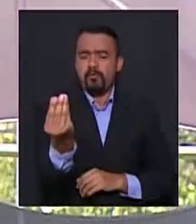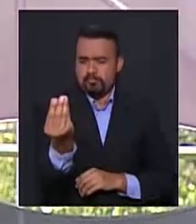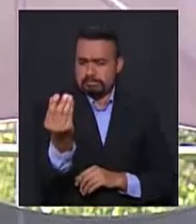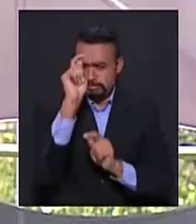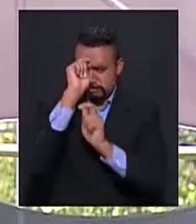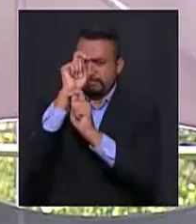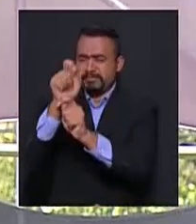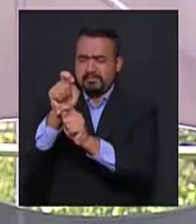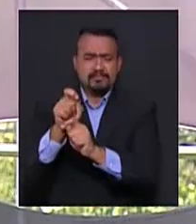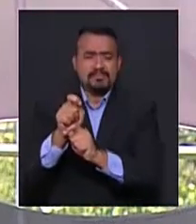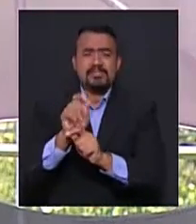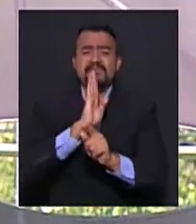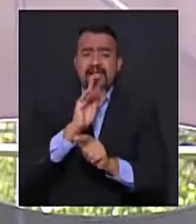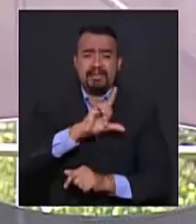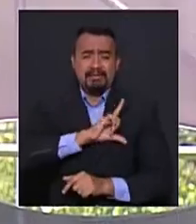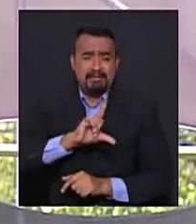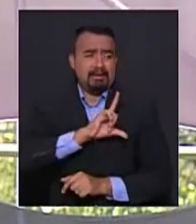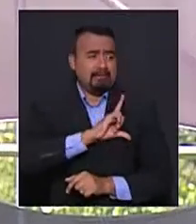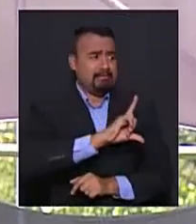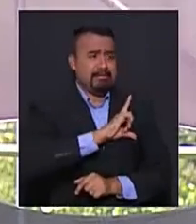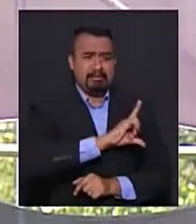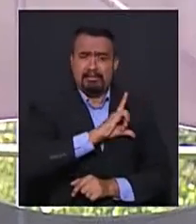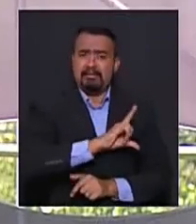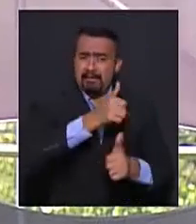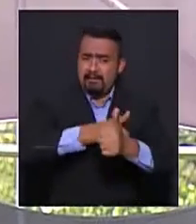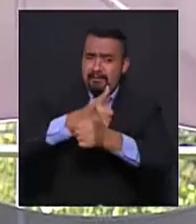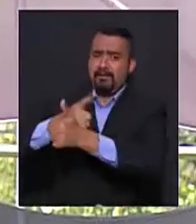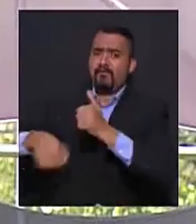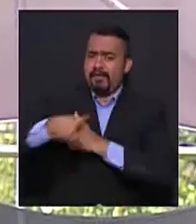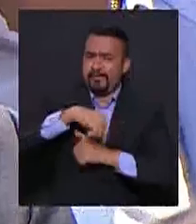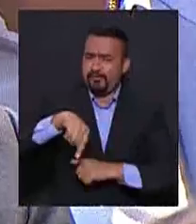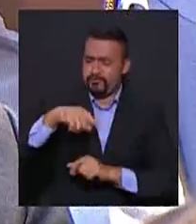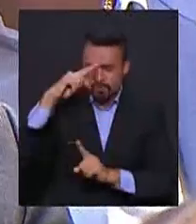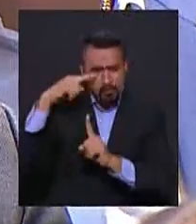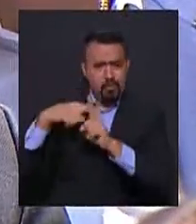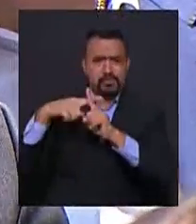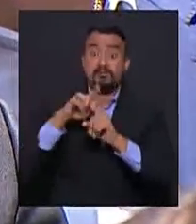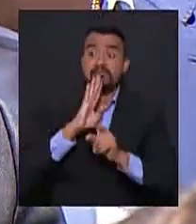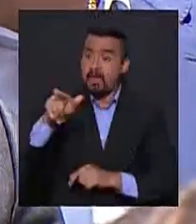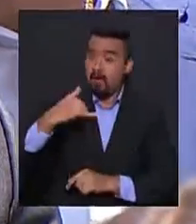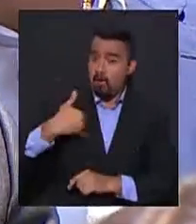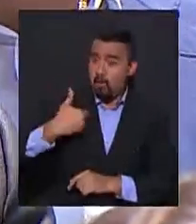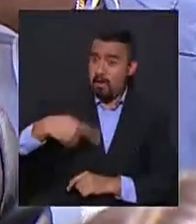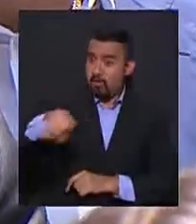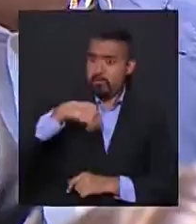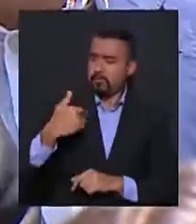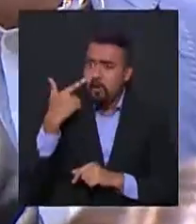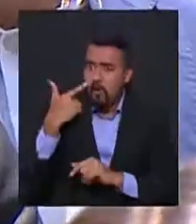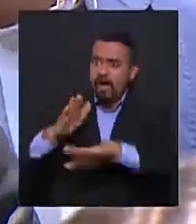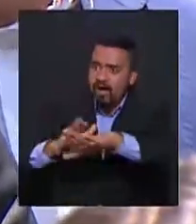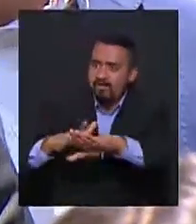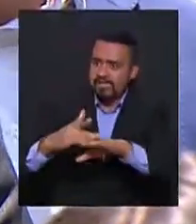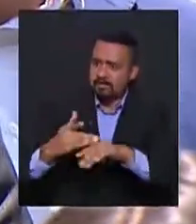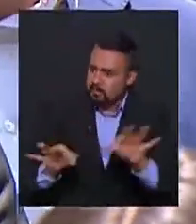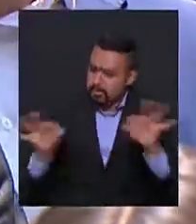a todos esos líderes que durante años han sostenido en alto los sueños de los jóvenes, mostrándoles el valor de la